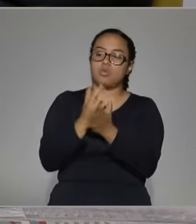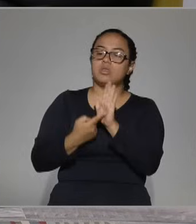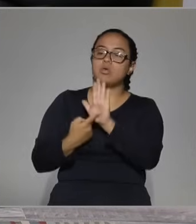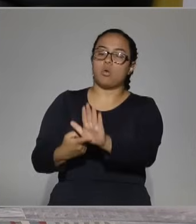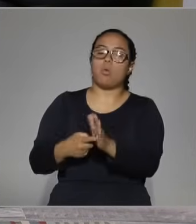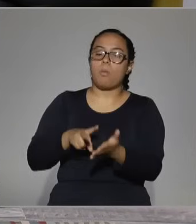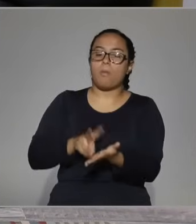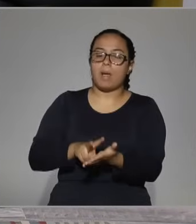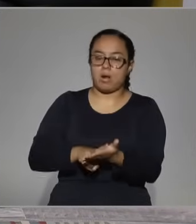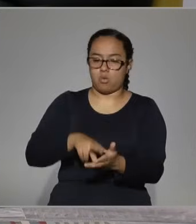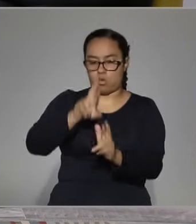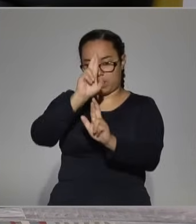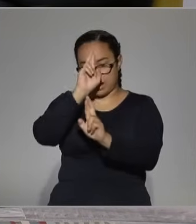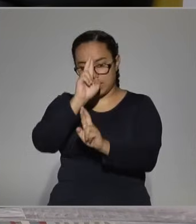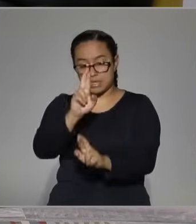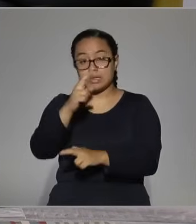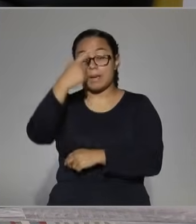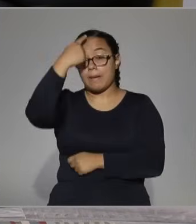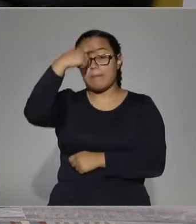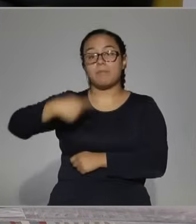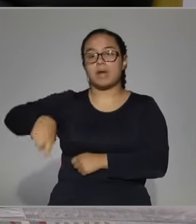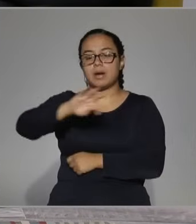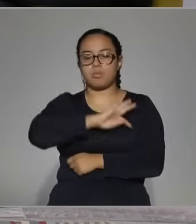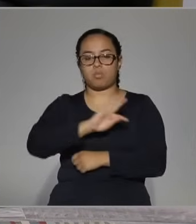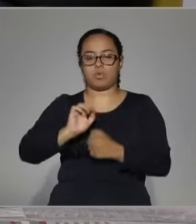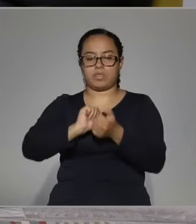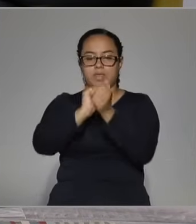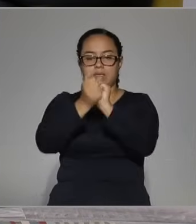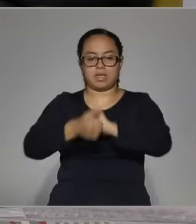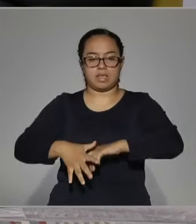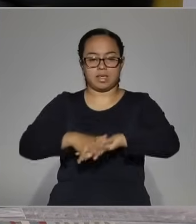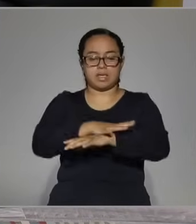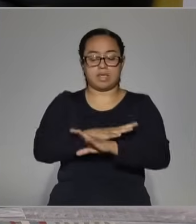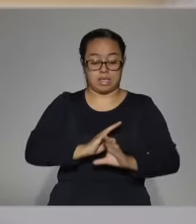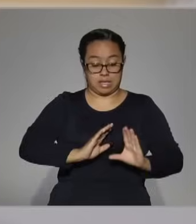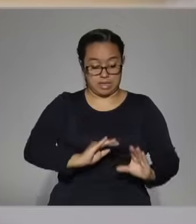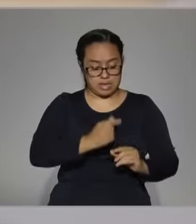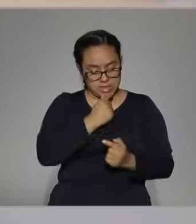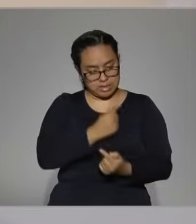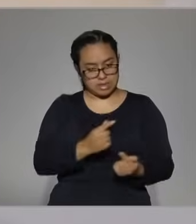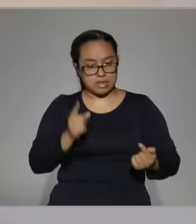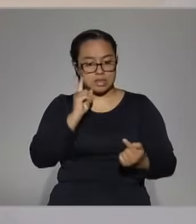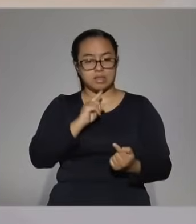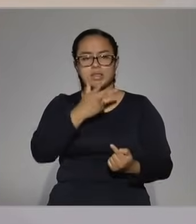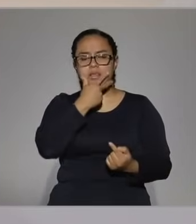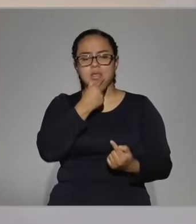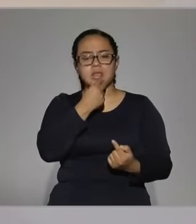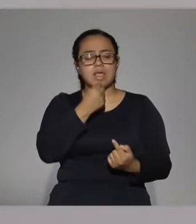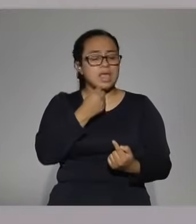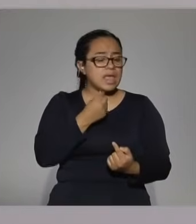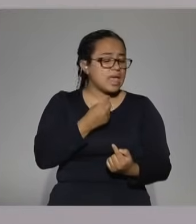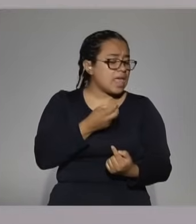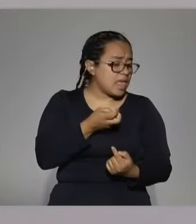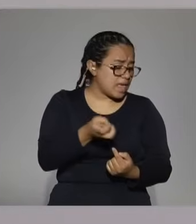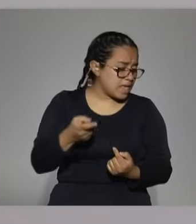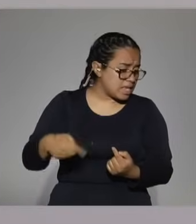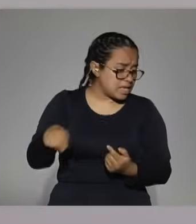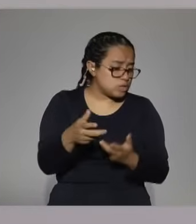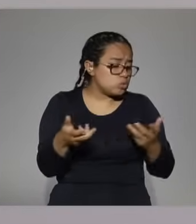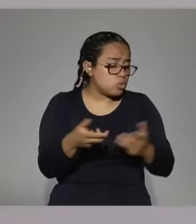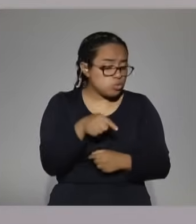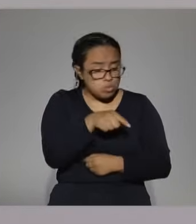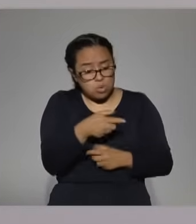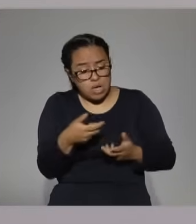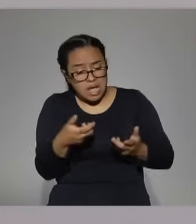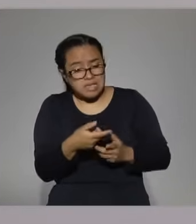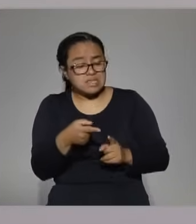valores, respeto, para transformarlo, para enseñarle a los niños, a las niñas, esto que te están haciendo, esto que estás